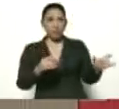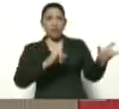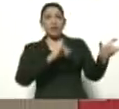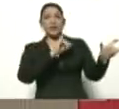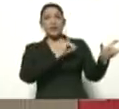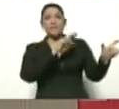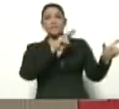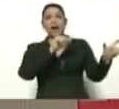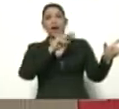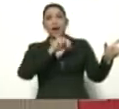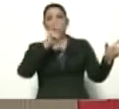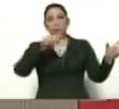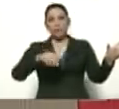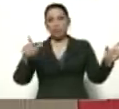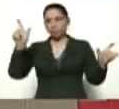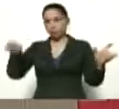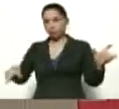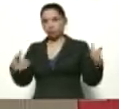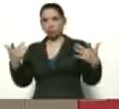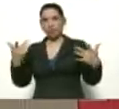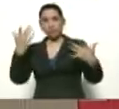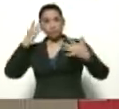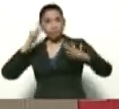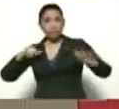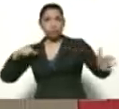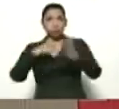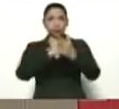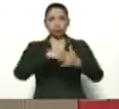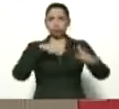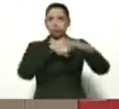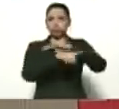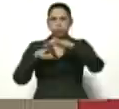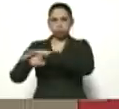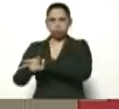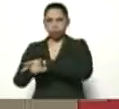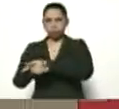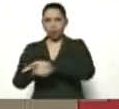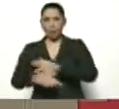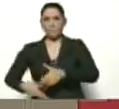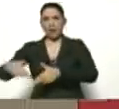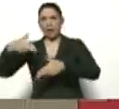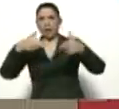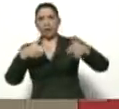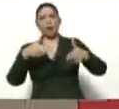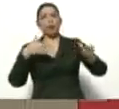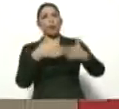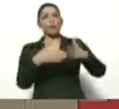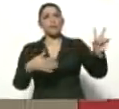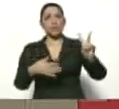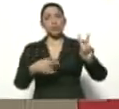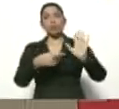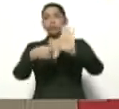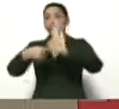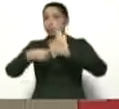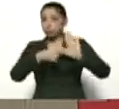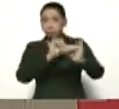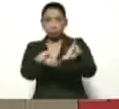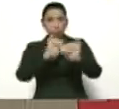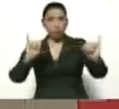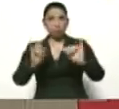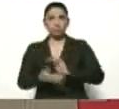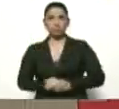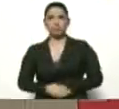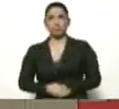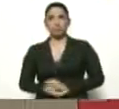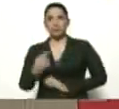y esta intentona esta incursión armada contra venezuela y queda plenamente demostrado ha sido